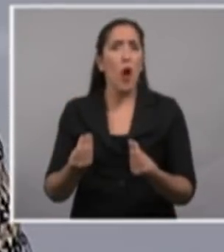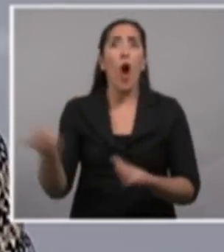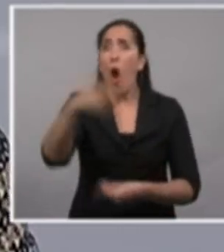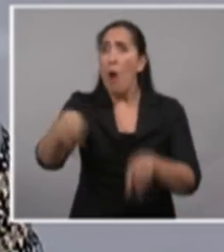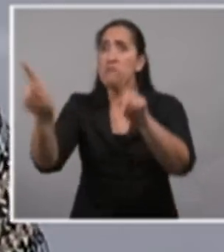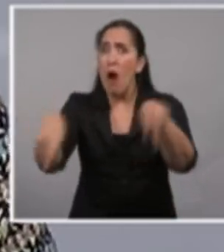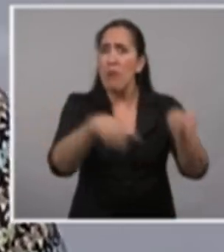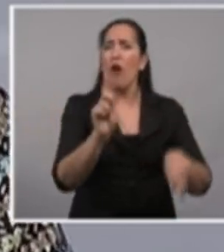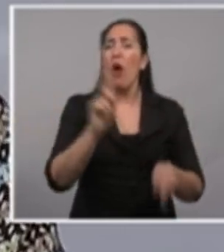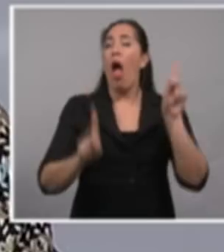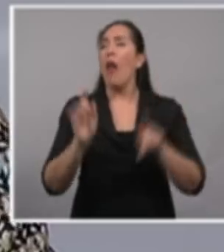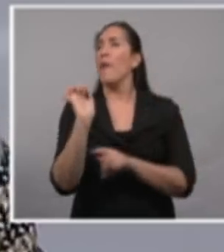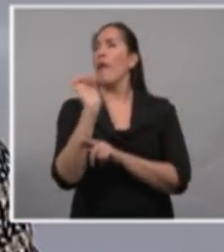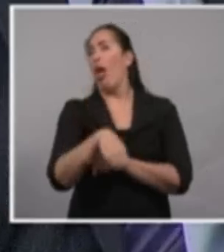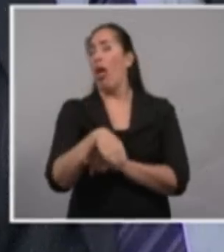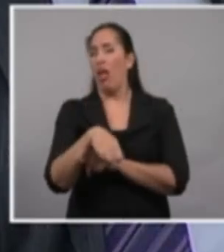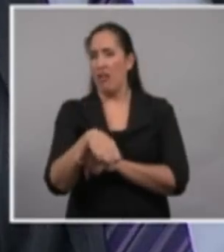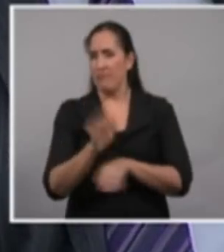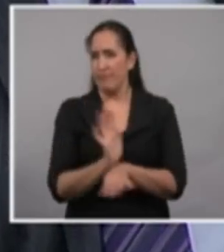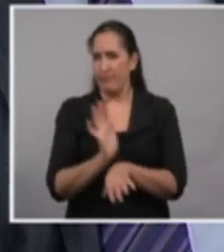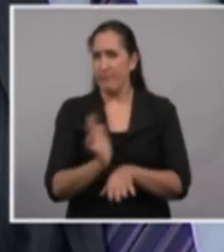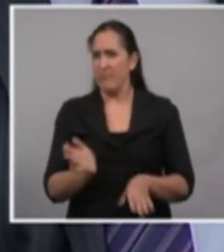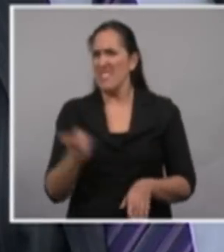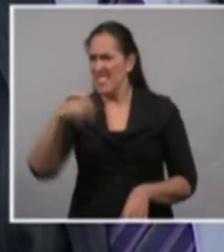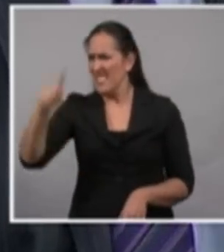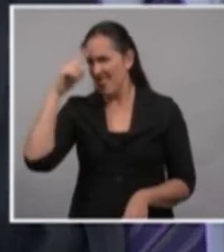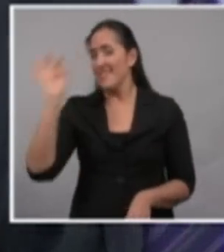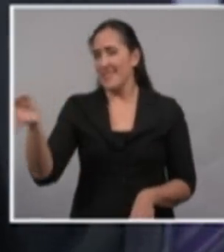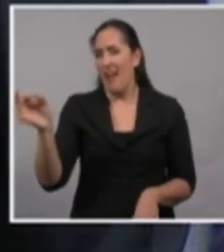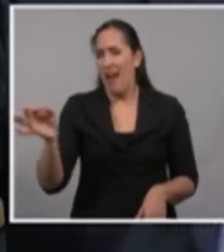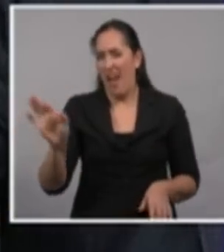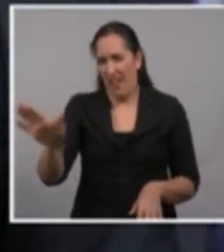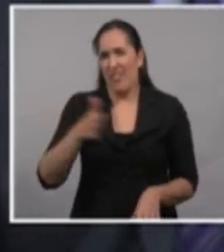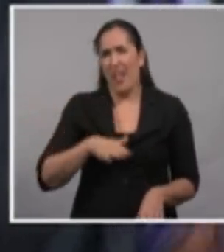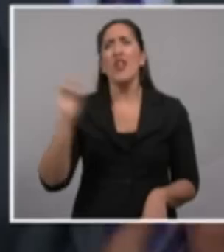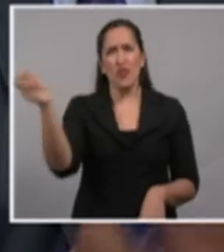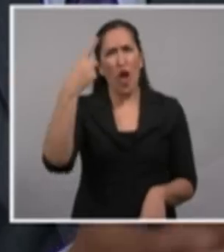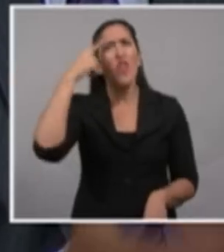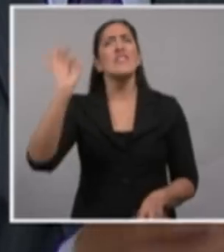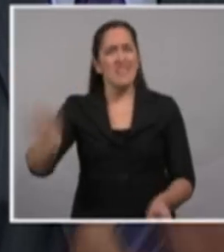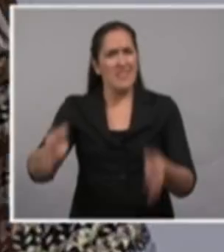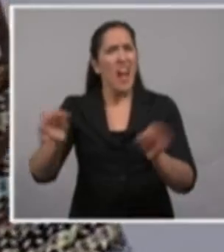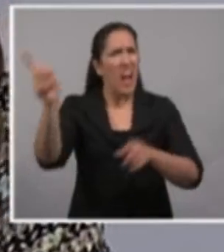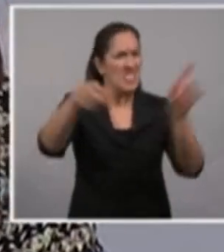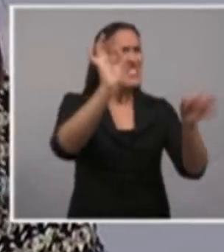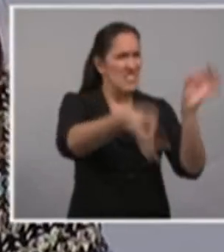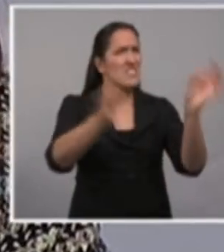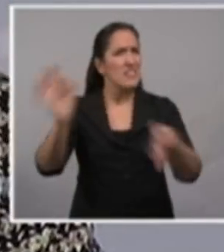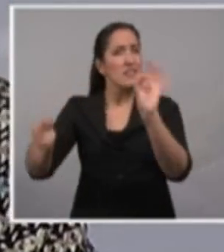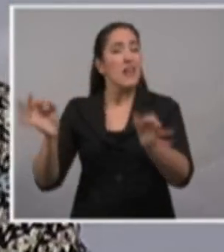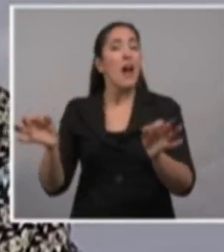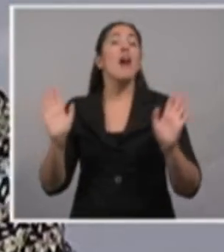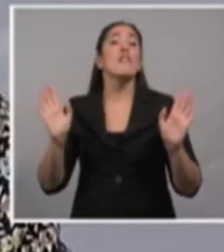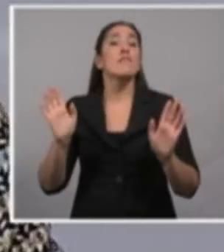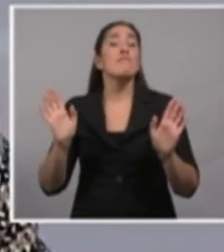porque se hacen los tontos. Saben bien, quédate tranquila. Todos saben todo en este país, nuestro